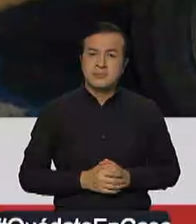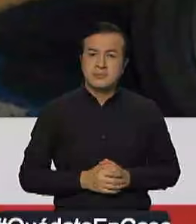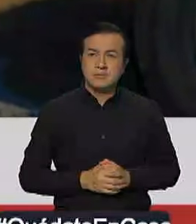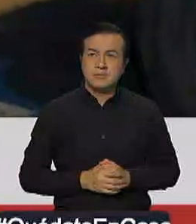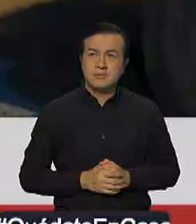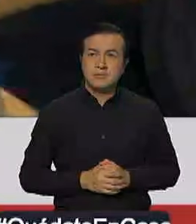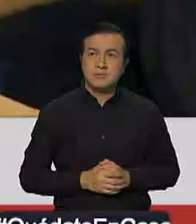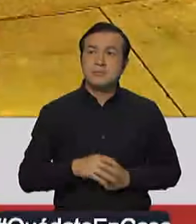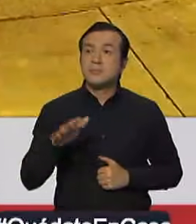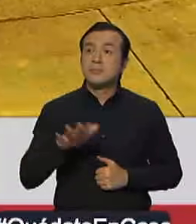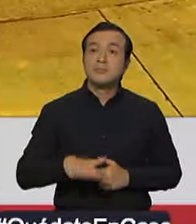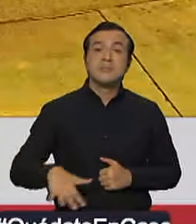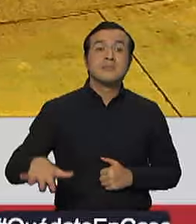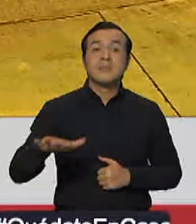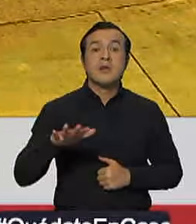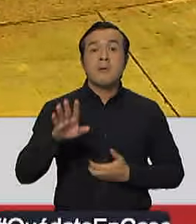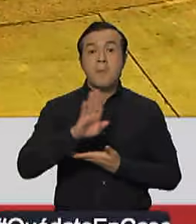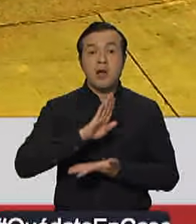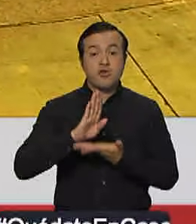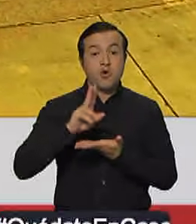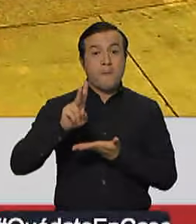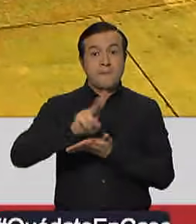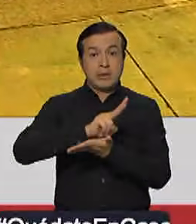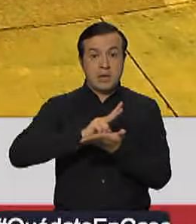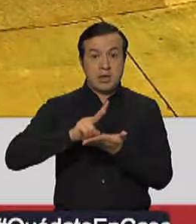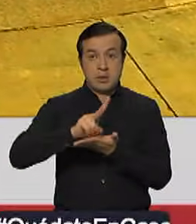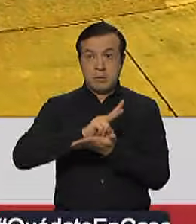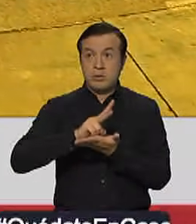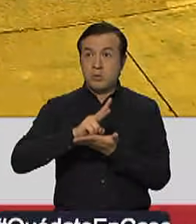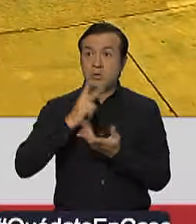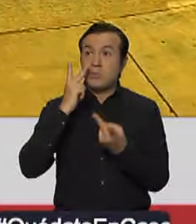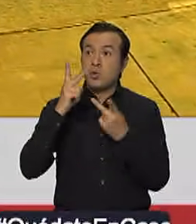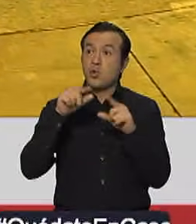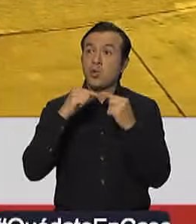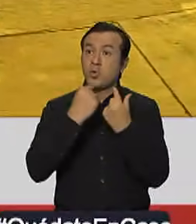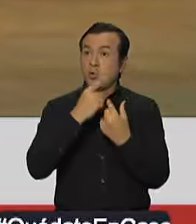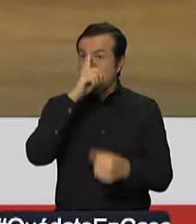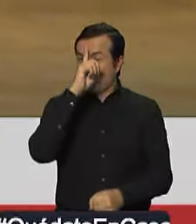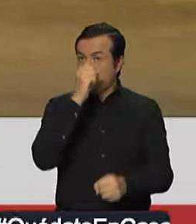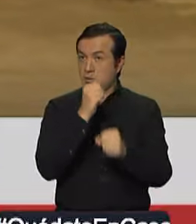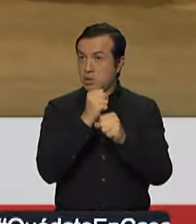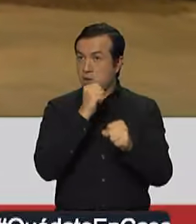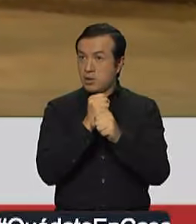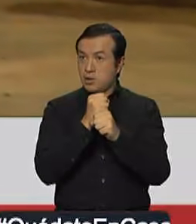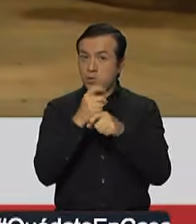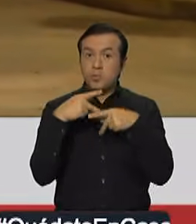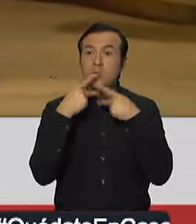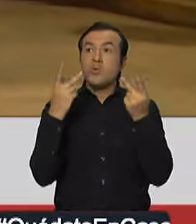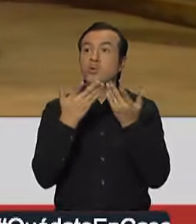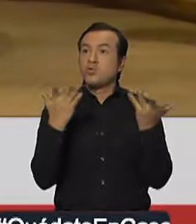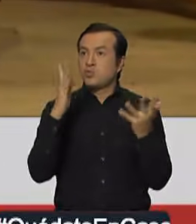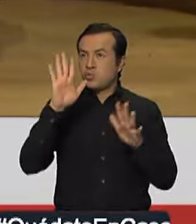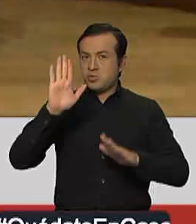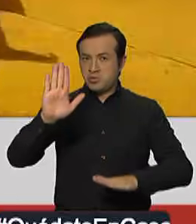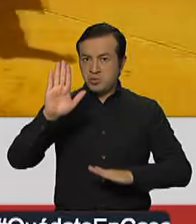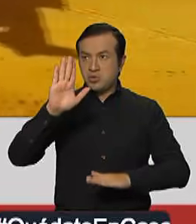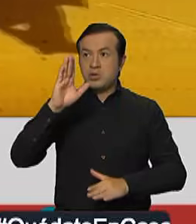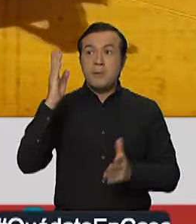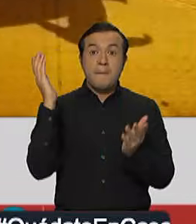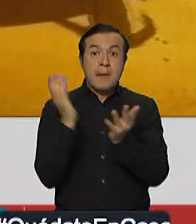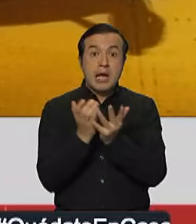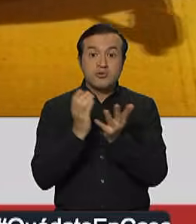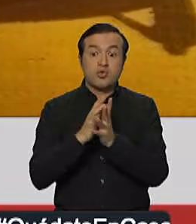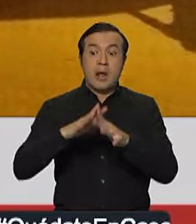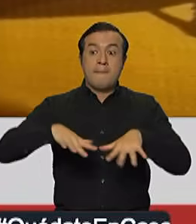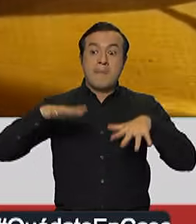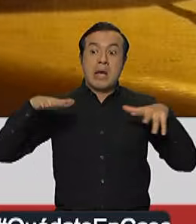A pocos kilómetros, en el sector de la Villa Flora, encontramos a este grupo de trabajadores públicos. Su compromiso es evitar que la basura